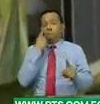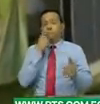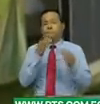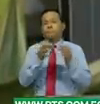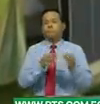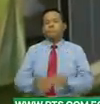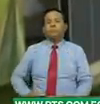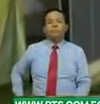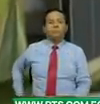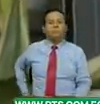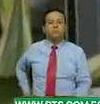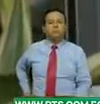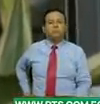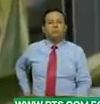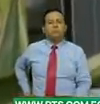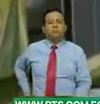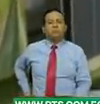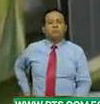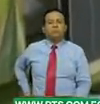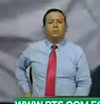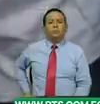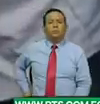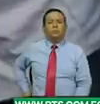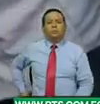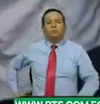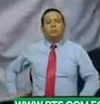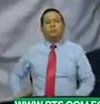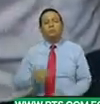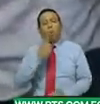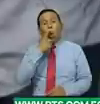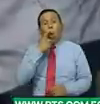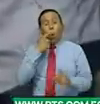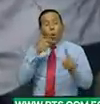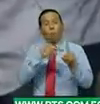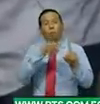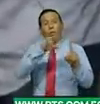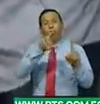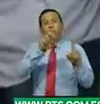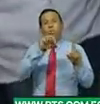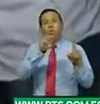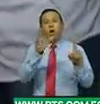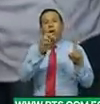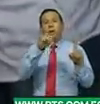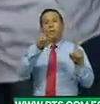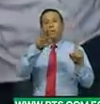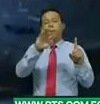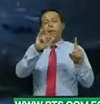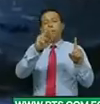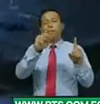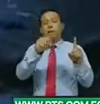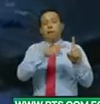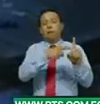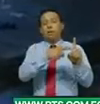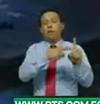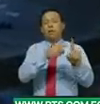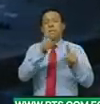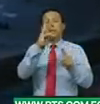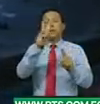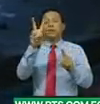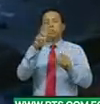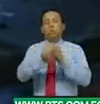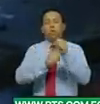Juan Martín Villamar, de 62 años, fue visto por última vez el 20 de abril en el sector de La